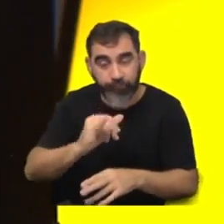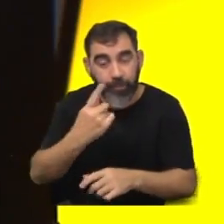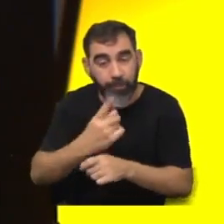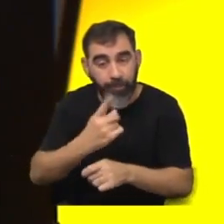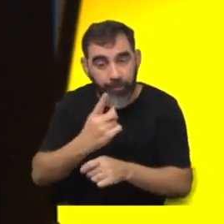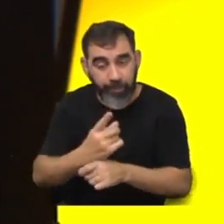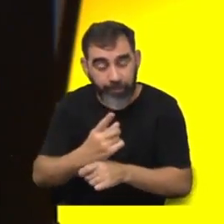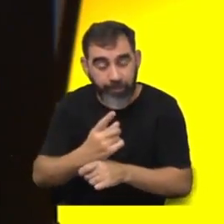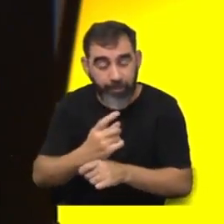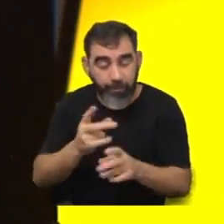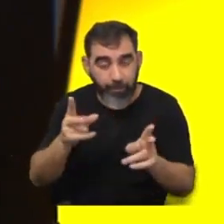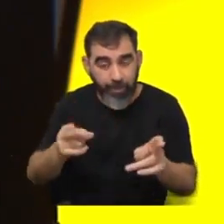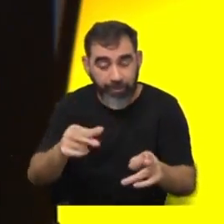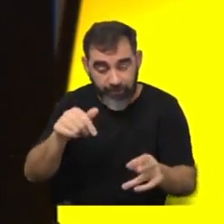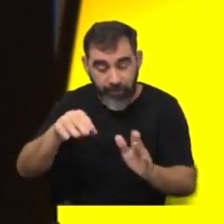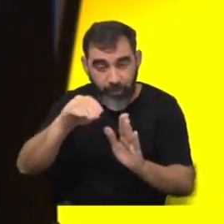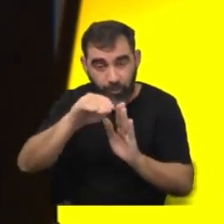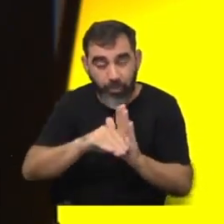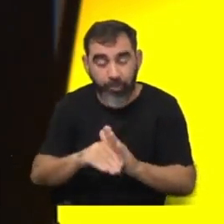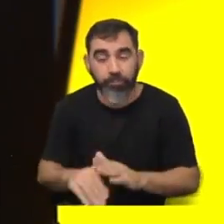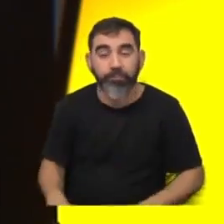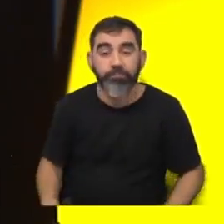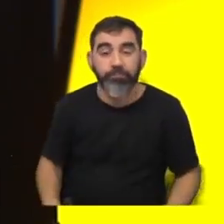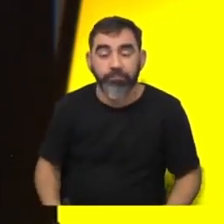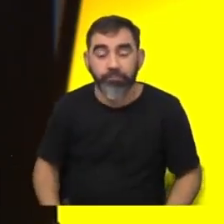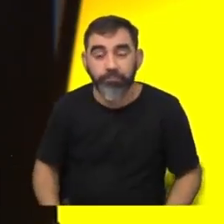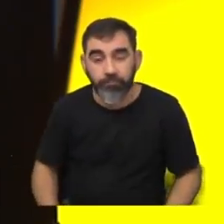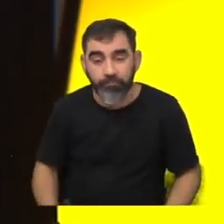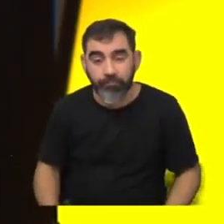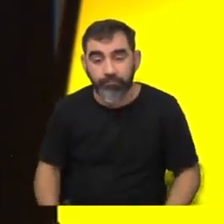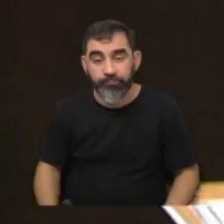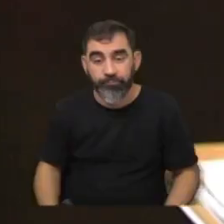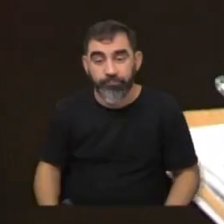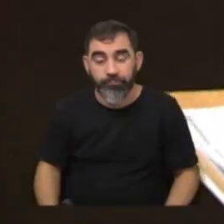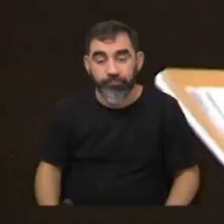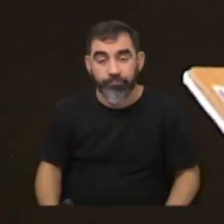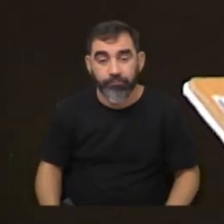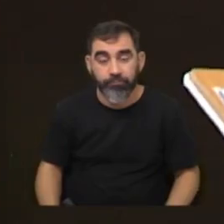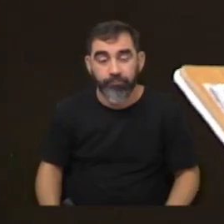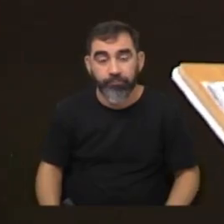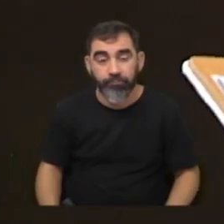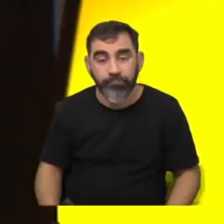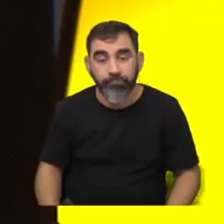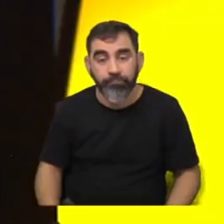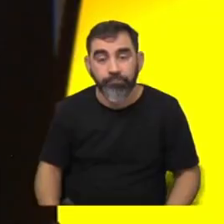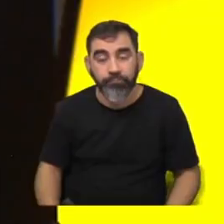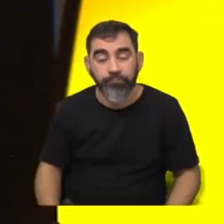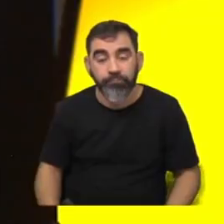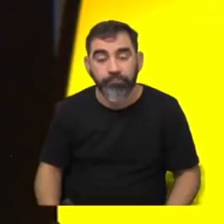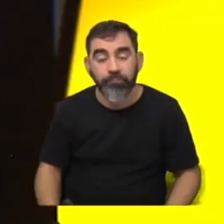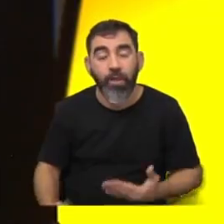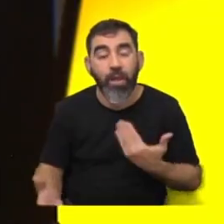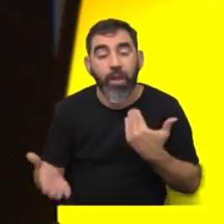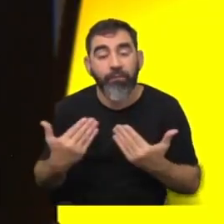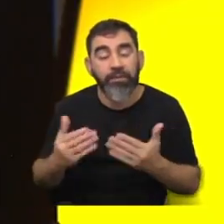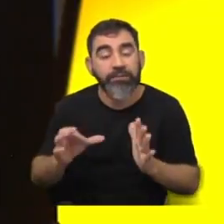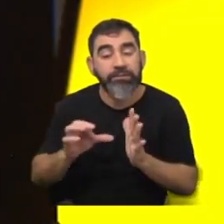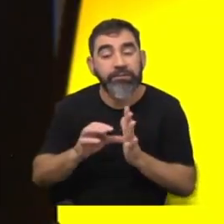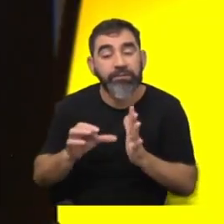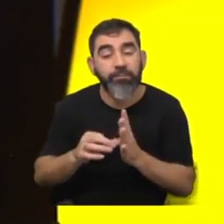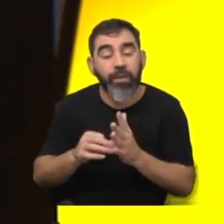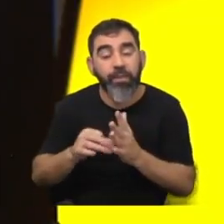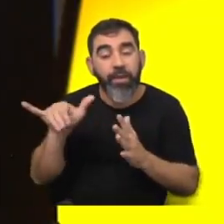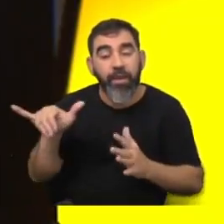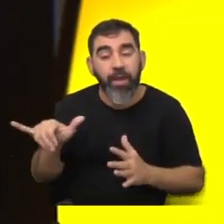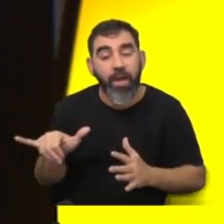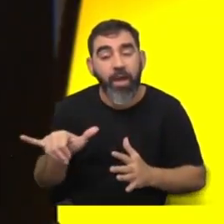primera de este programa y sería la tercera de este tema. Y vamos a hablar de los sistemas de navegación